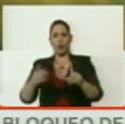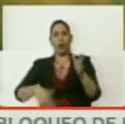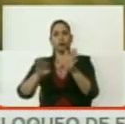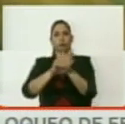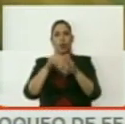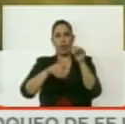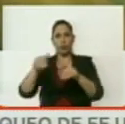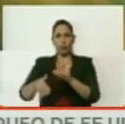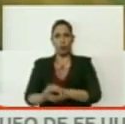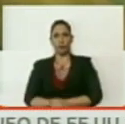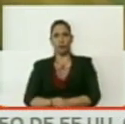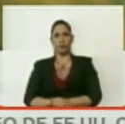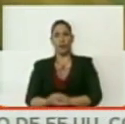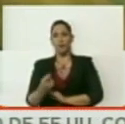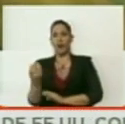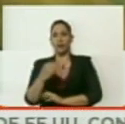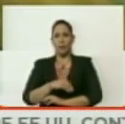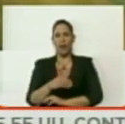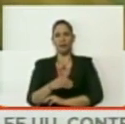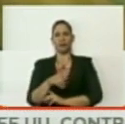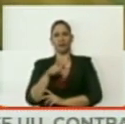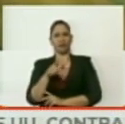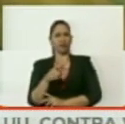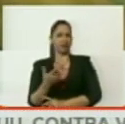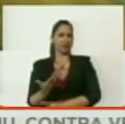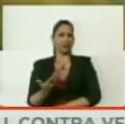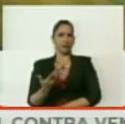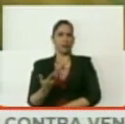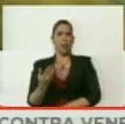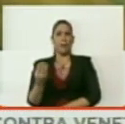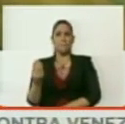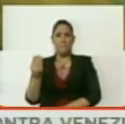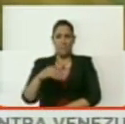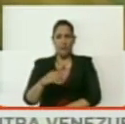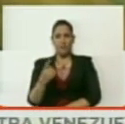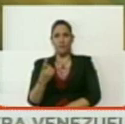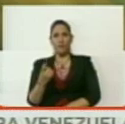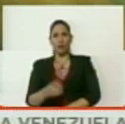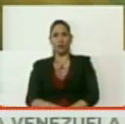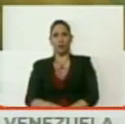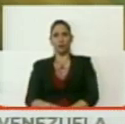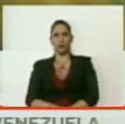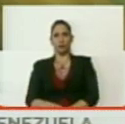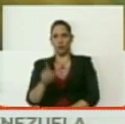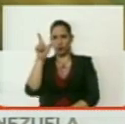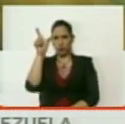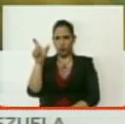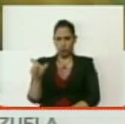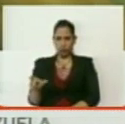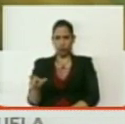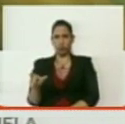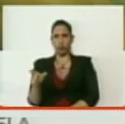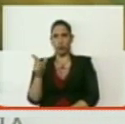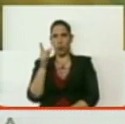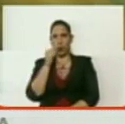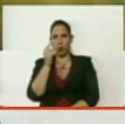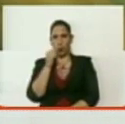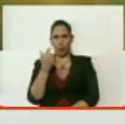reelección. Hace falta mucho más que eso. Hace falta mucho más que un señor